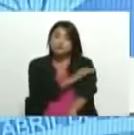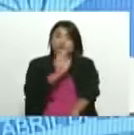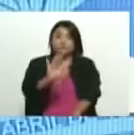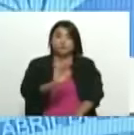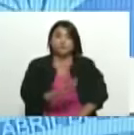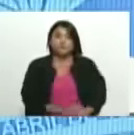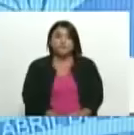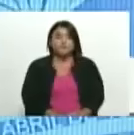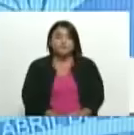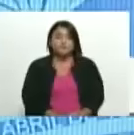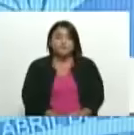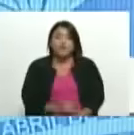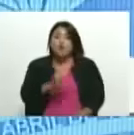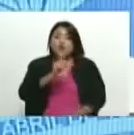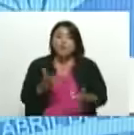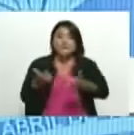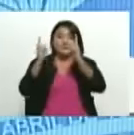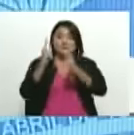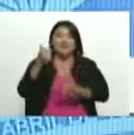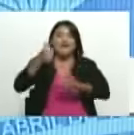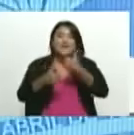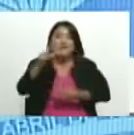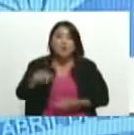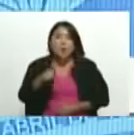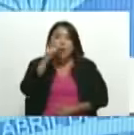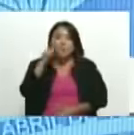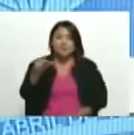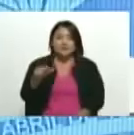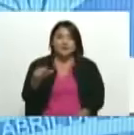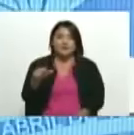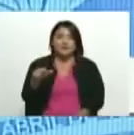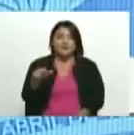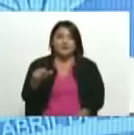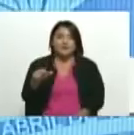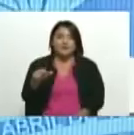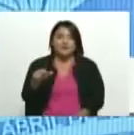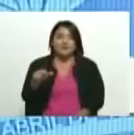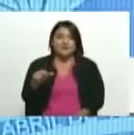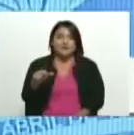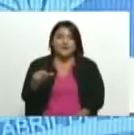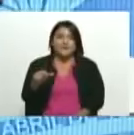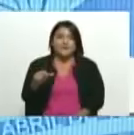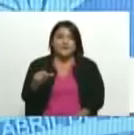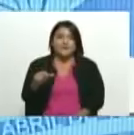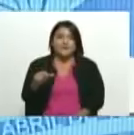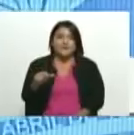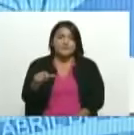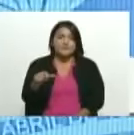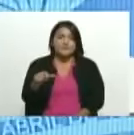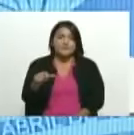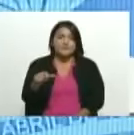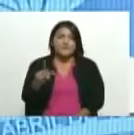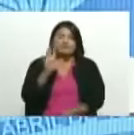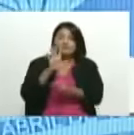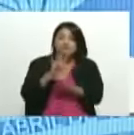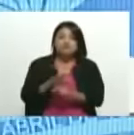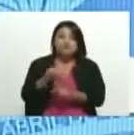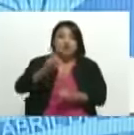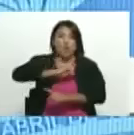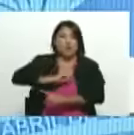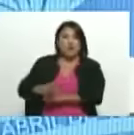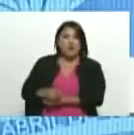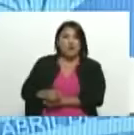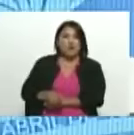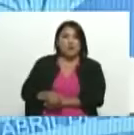deja que un candidato, que no es del partido fascista, sino de otro partido, vote. Bueno, a ellos los obligaron